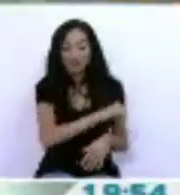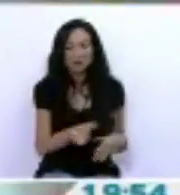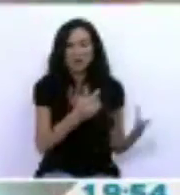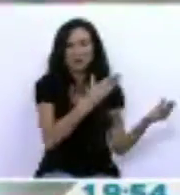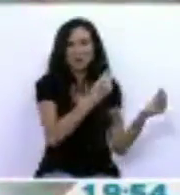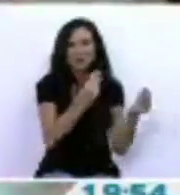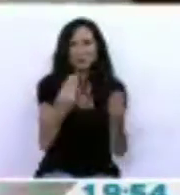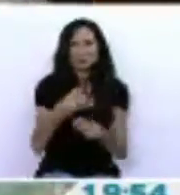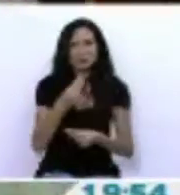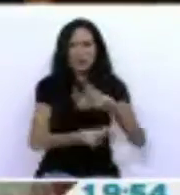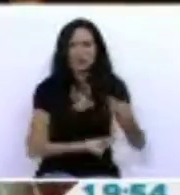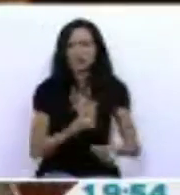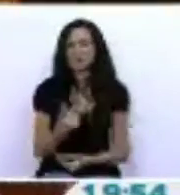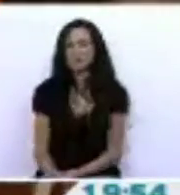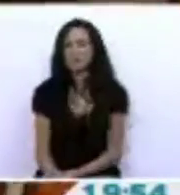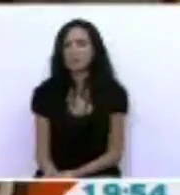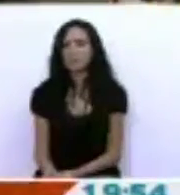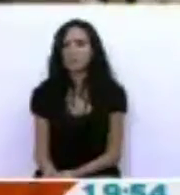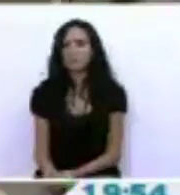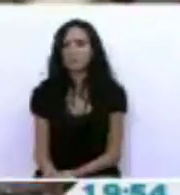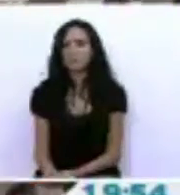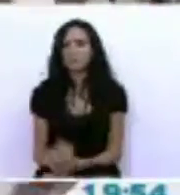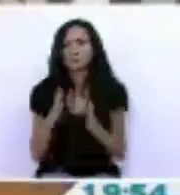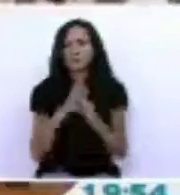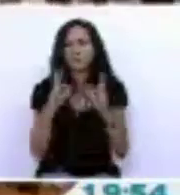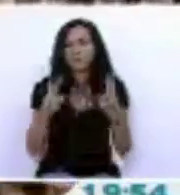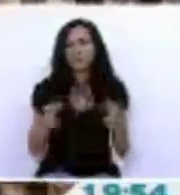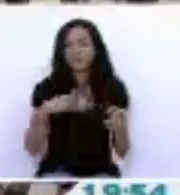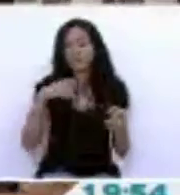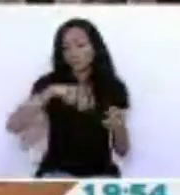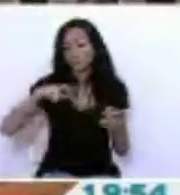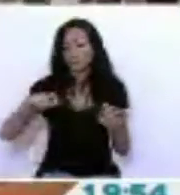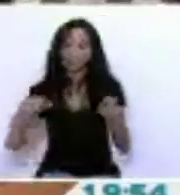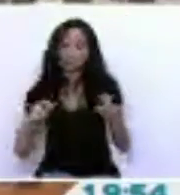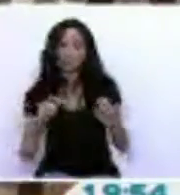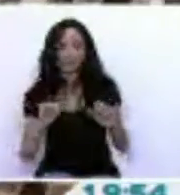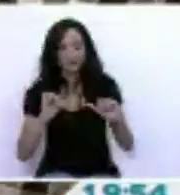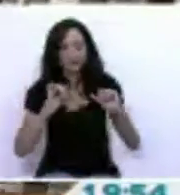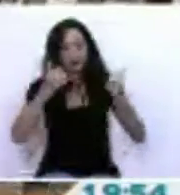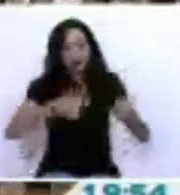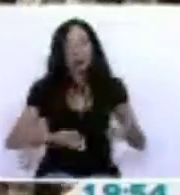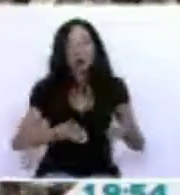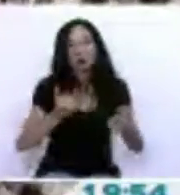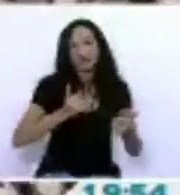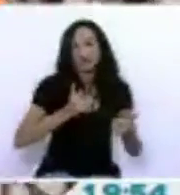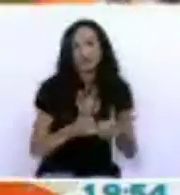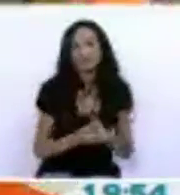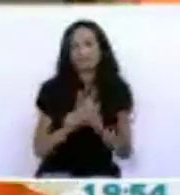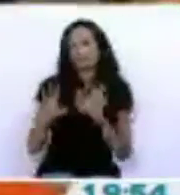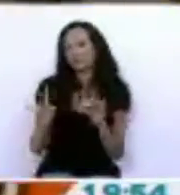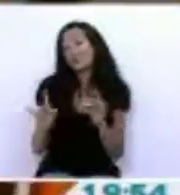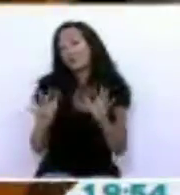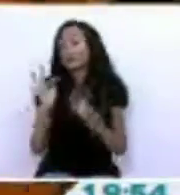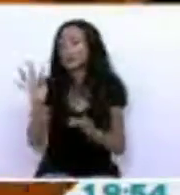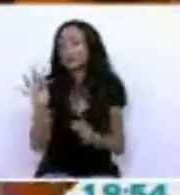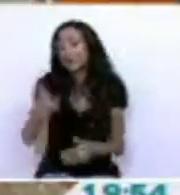de puzzles. Sí, sí. La gente, el confinamiento que se ha dedicado a montarlos, ¿no? Yo creo que sí. Pero bueno, tiene su lado bueno.